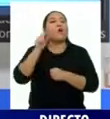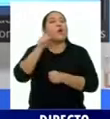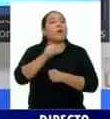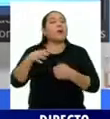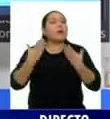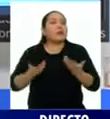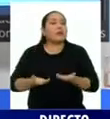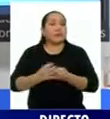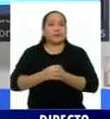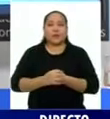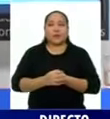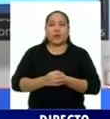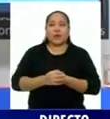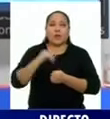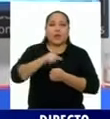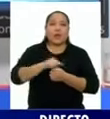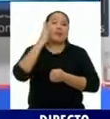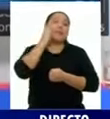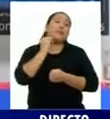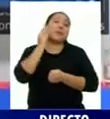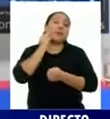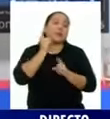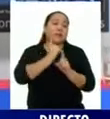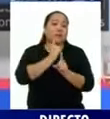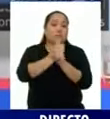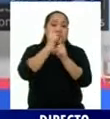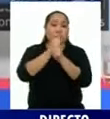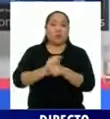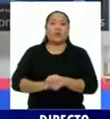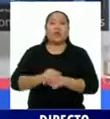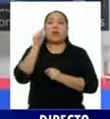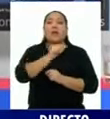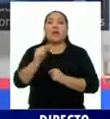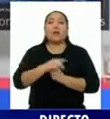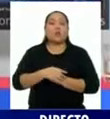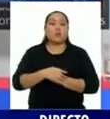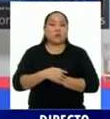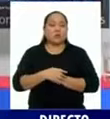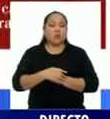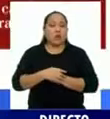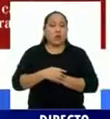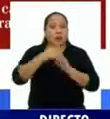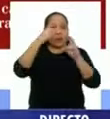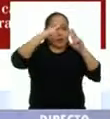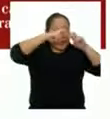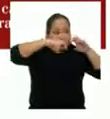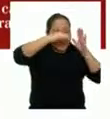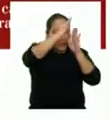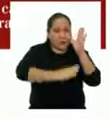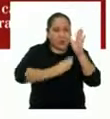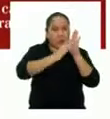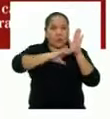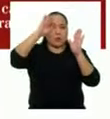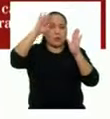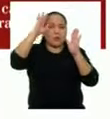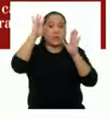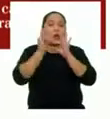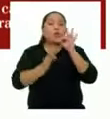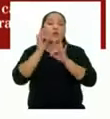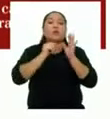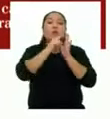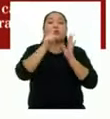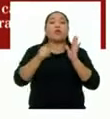de la trayectoria educativa y experiencia laboral formal, los antecedentes policiales, judiciales y penales requeridos para la obtención de un empleo,